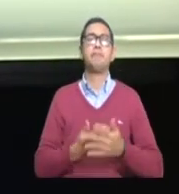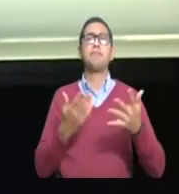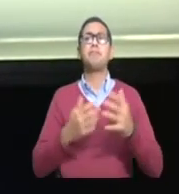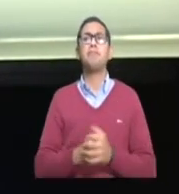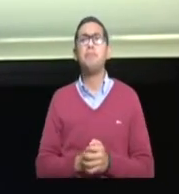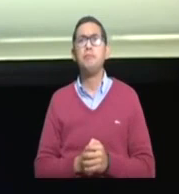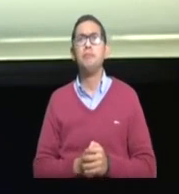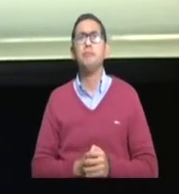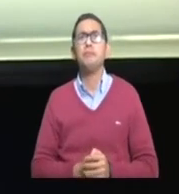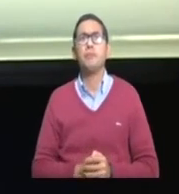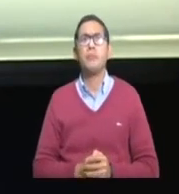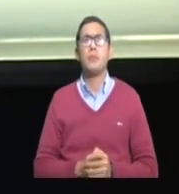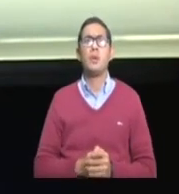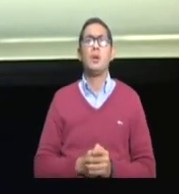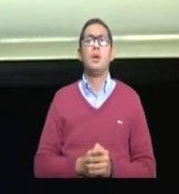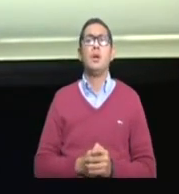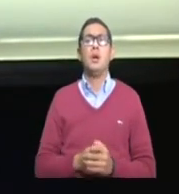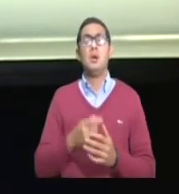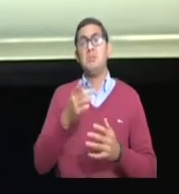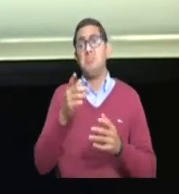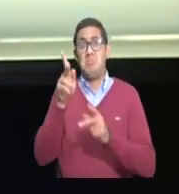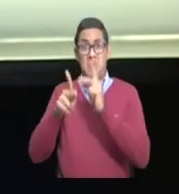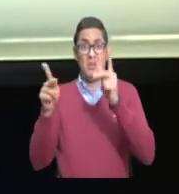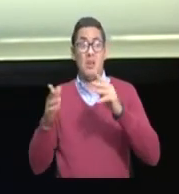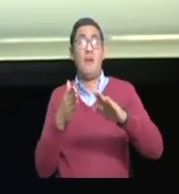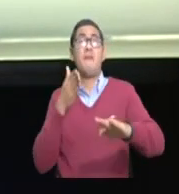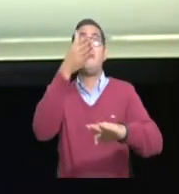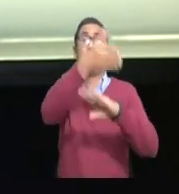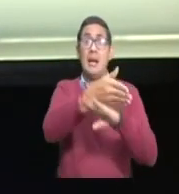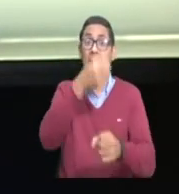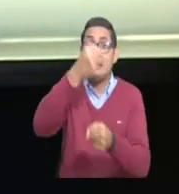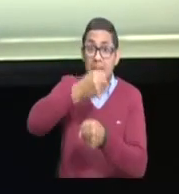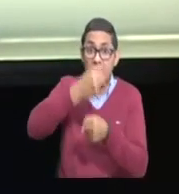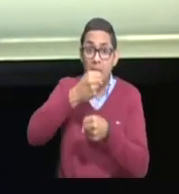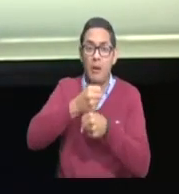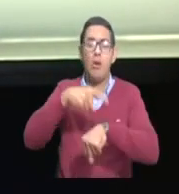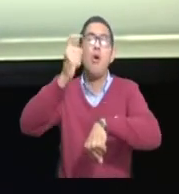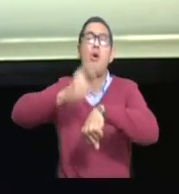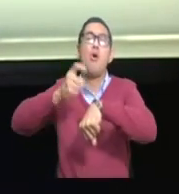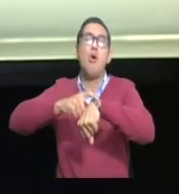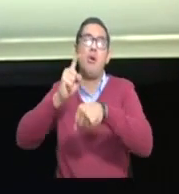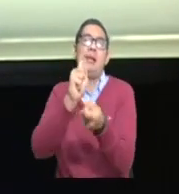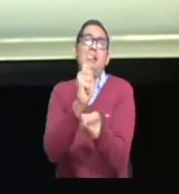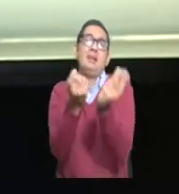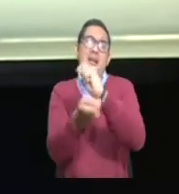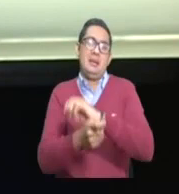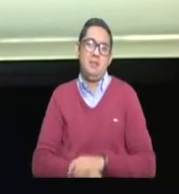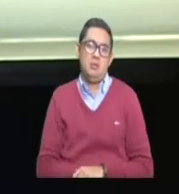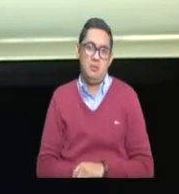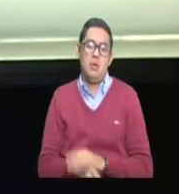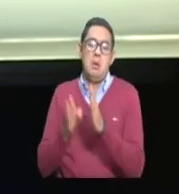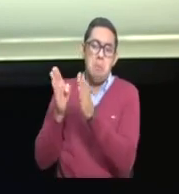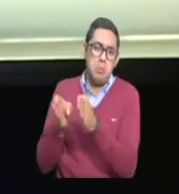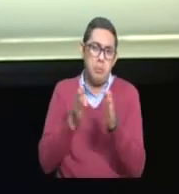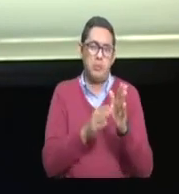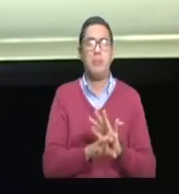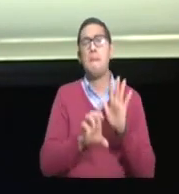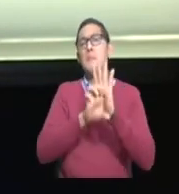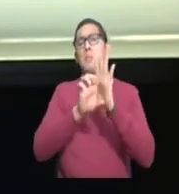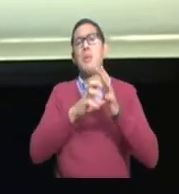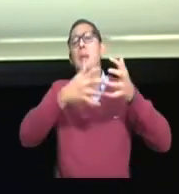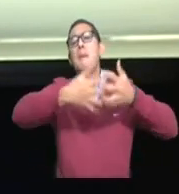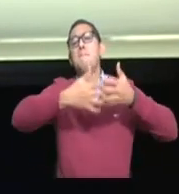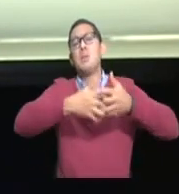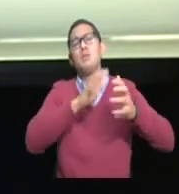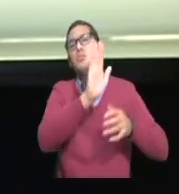el ingreso a los diferentes puestos laborales. Por ejemplo, la empresa